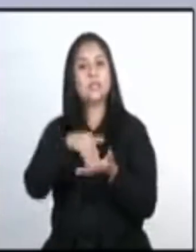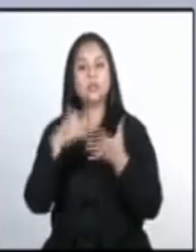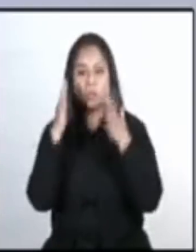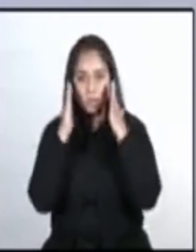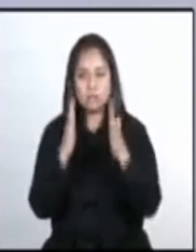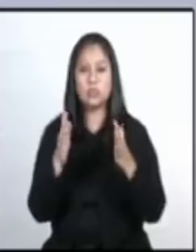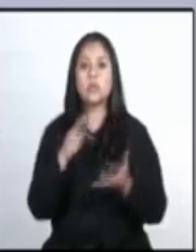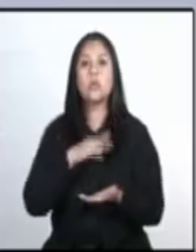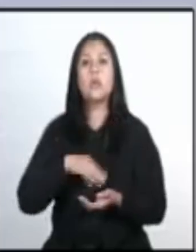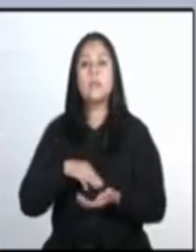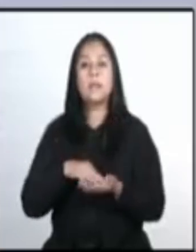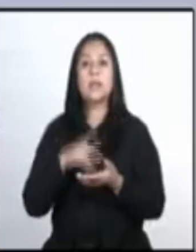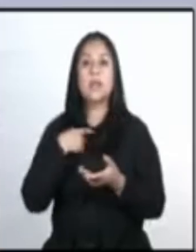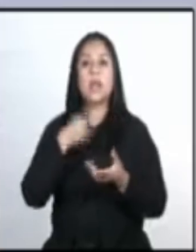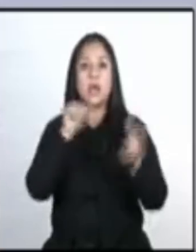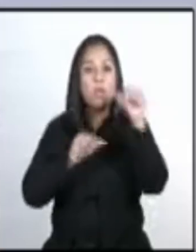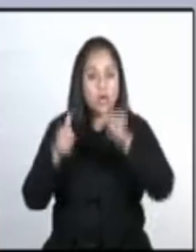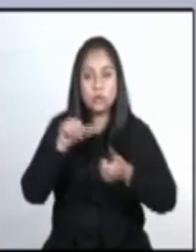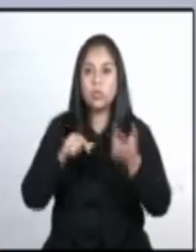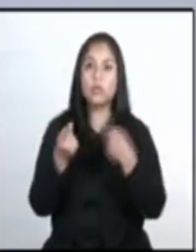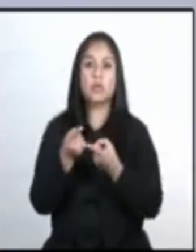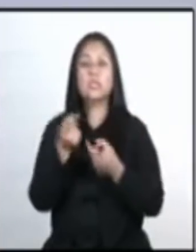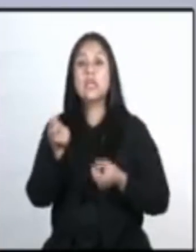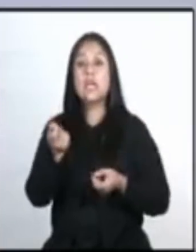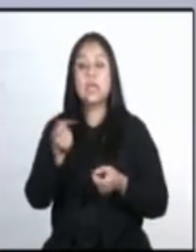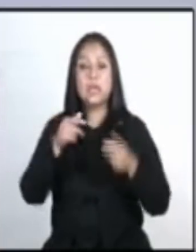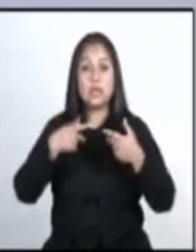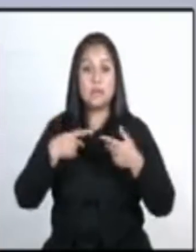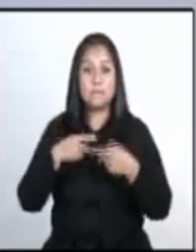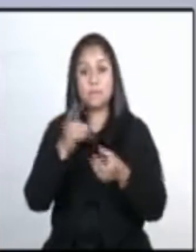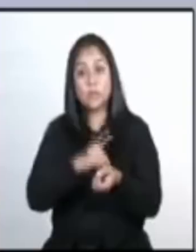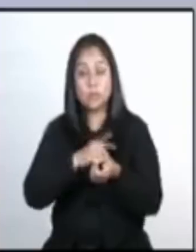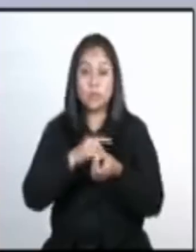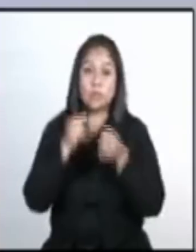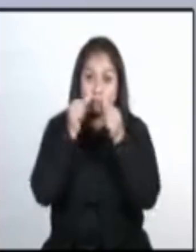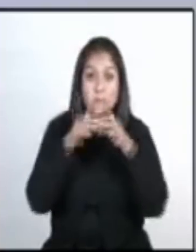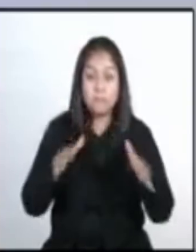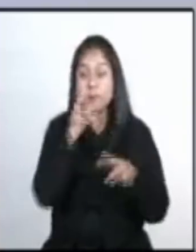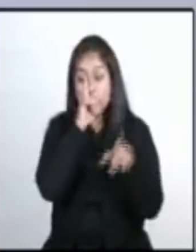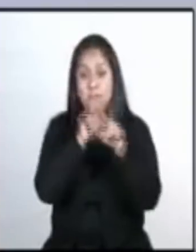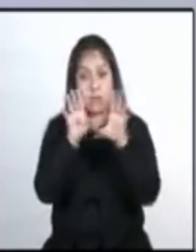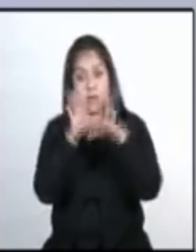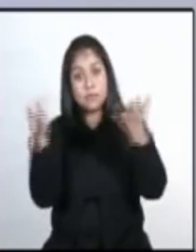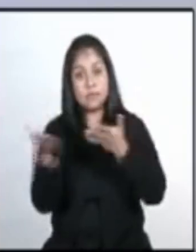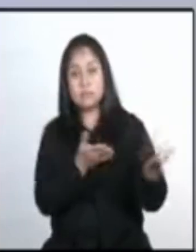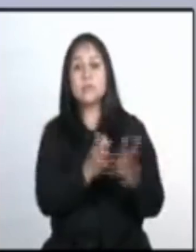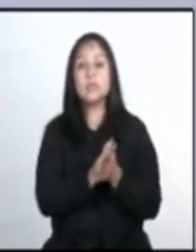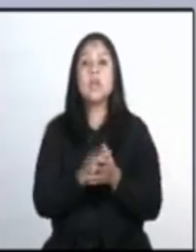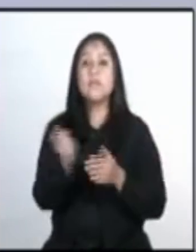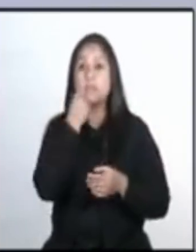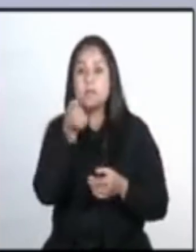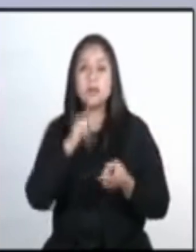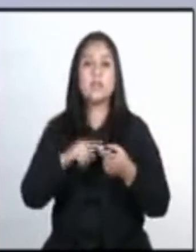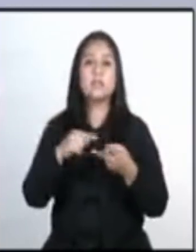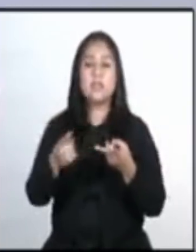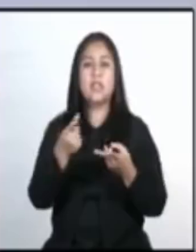médica, laboratorios médicos y veterinarias deberán mantenerse abiertos. La industria farmacéutica, farmacias,